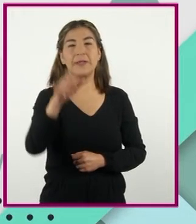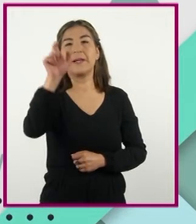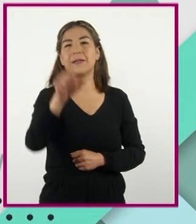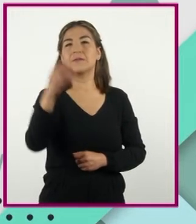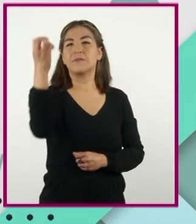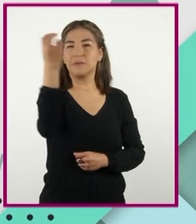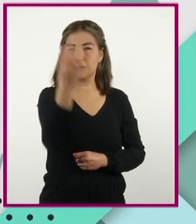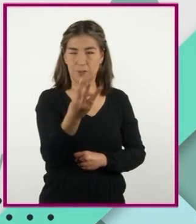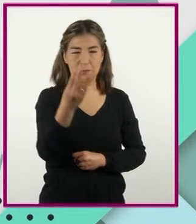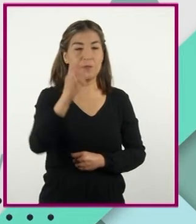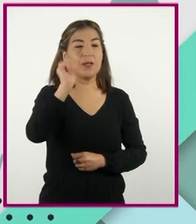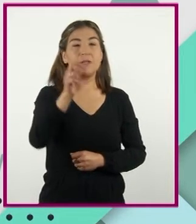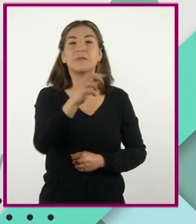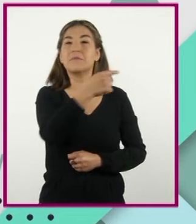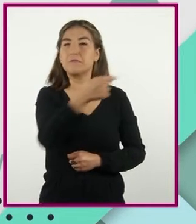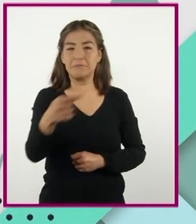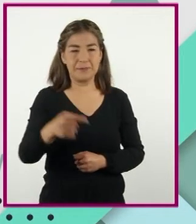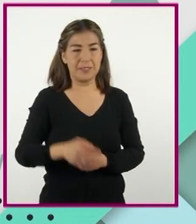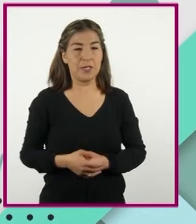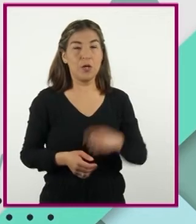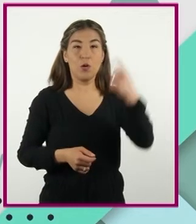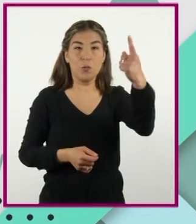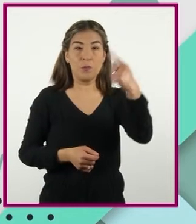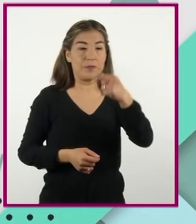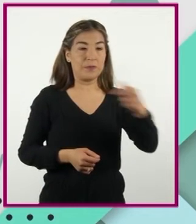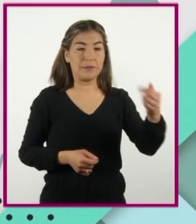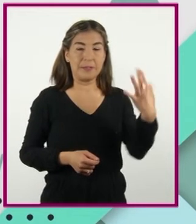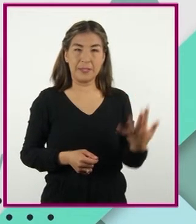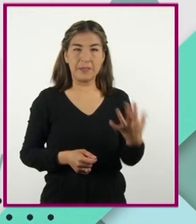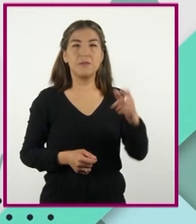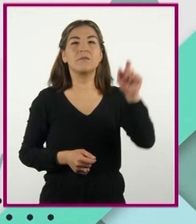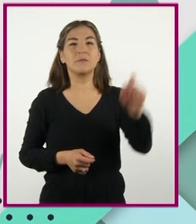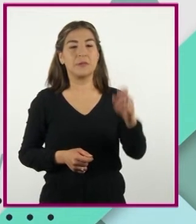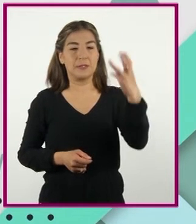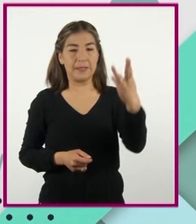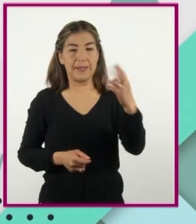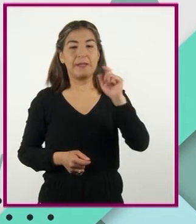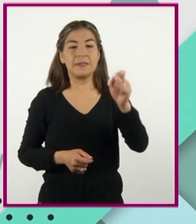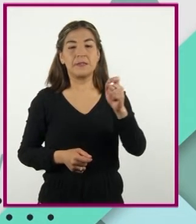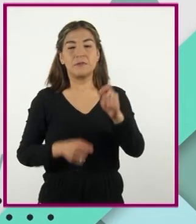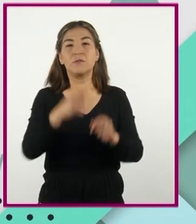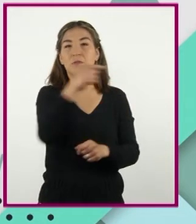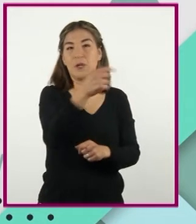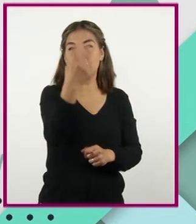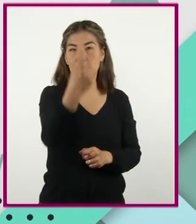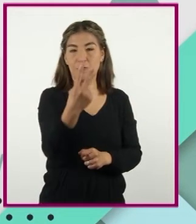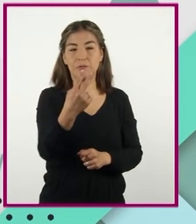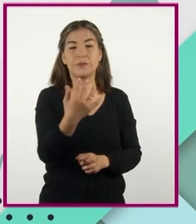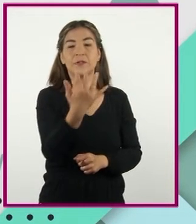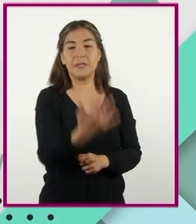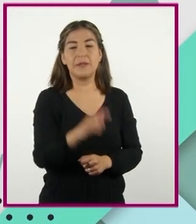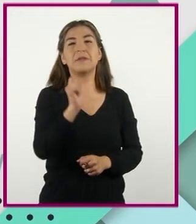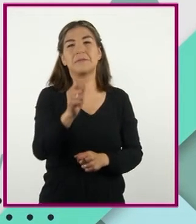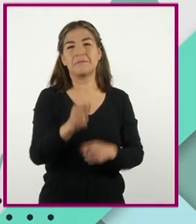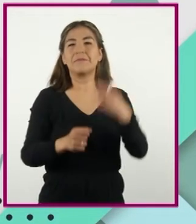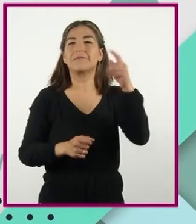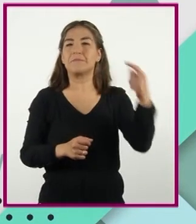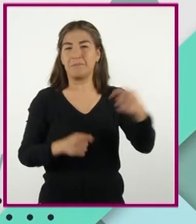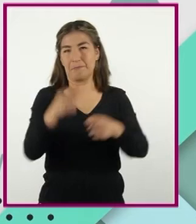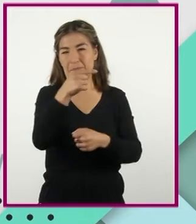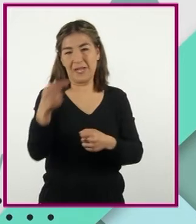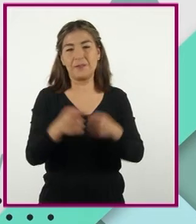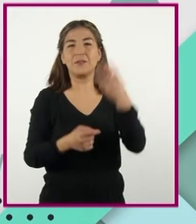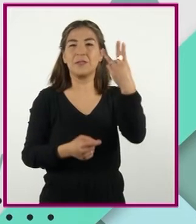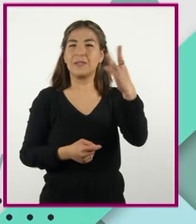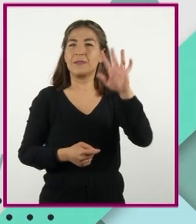resta de las fracciones es menos 1/5 menos 2/5 igual a menos 3/5. Se